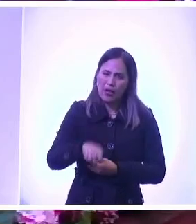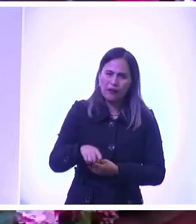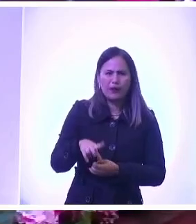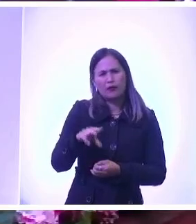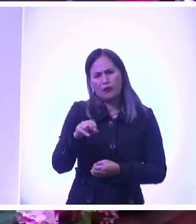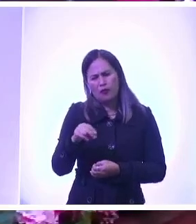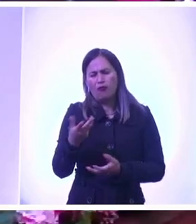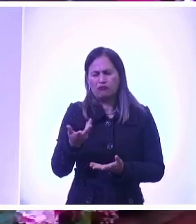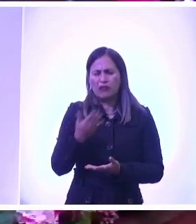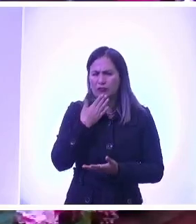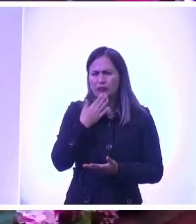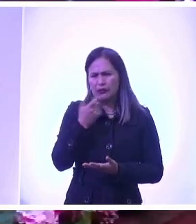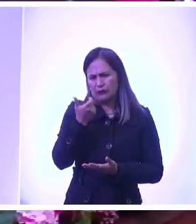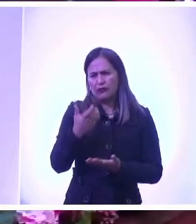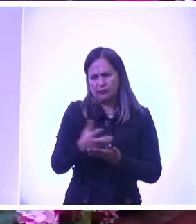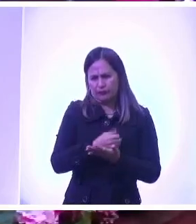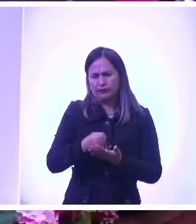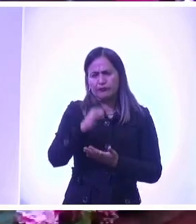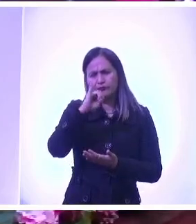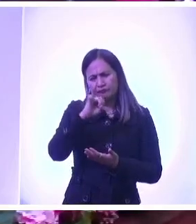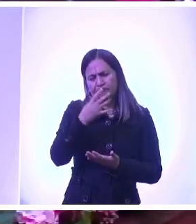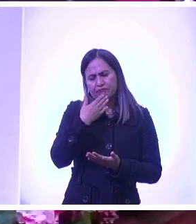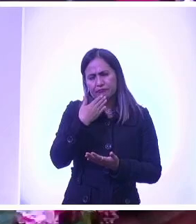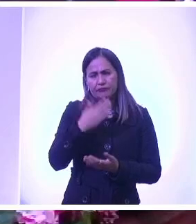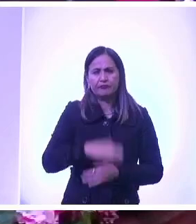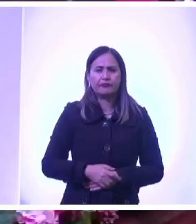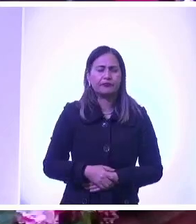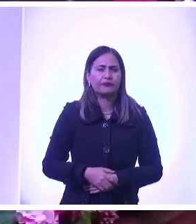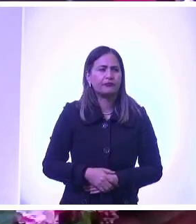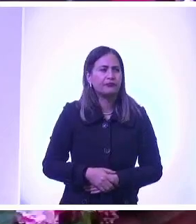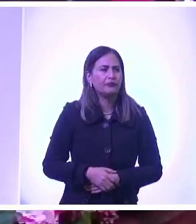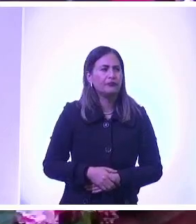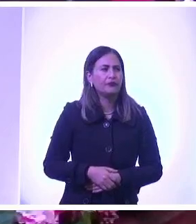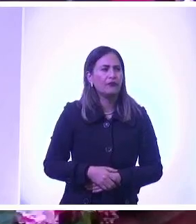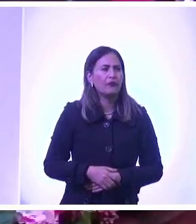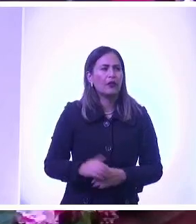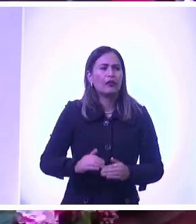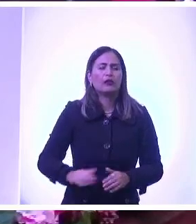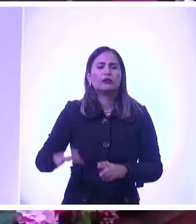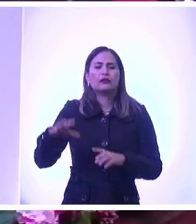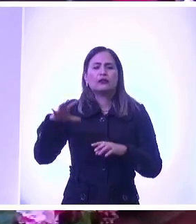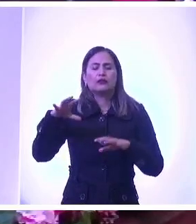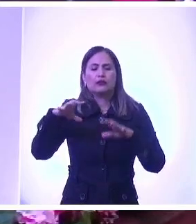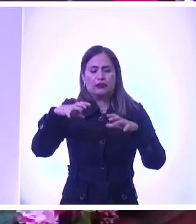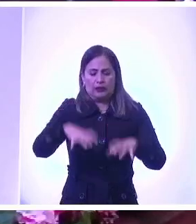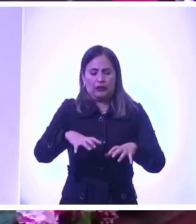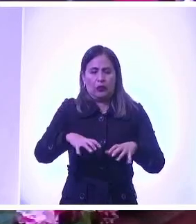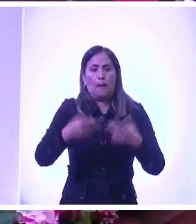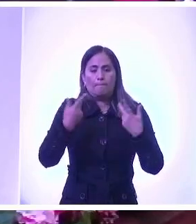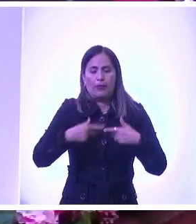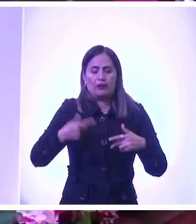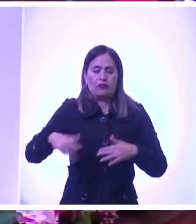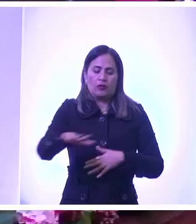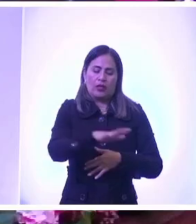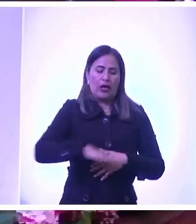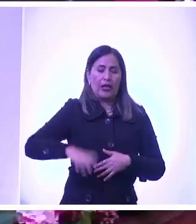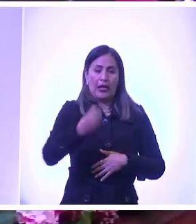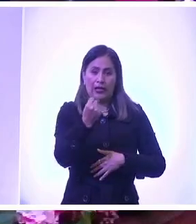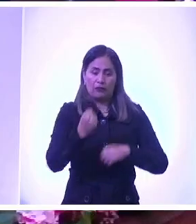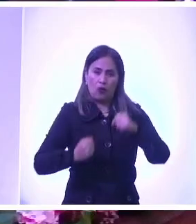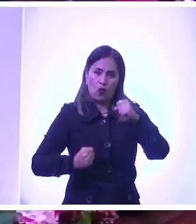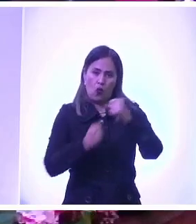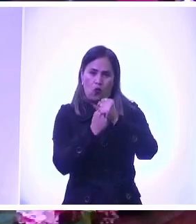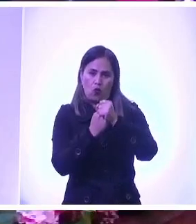comidos nos vemos entonces eso está bien y el sector de la sociedad civil que para mí es la columna vertebral tengo una gran